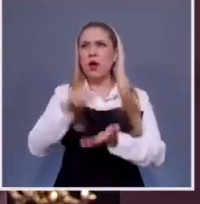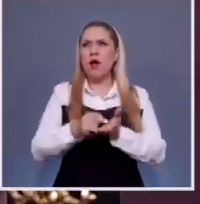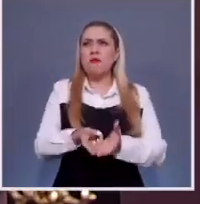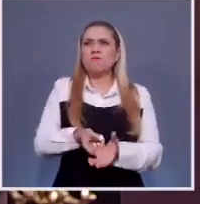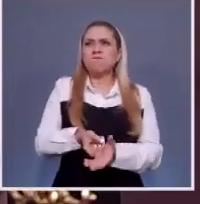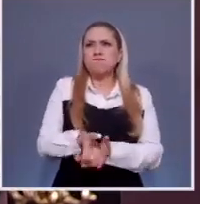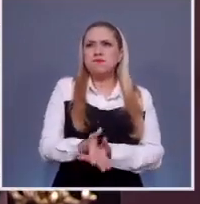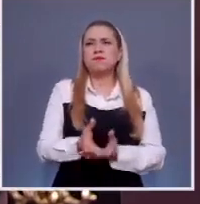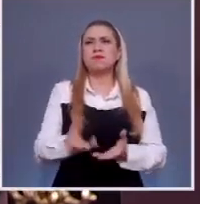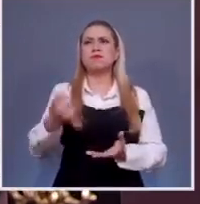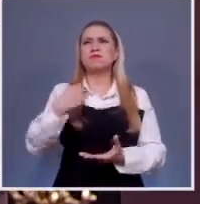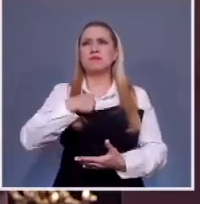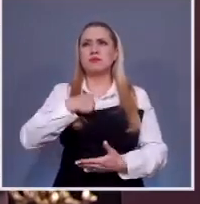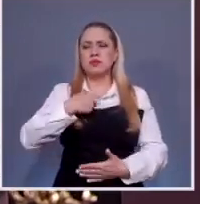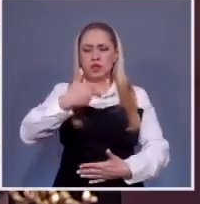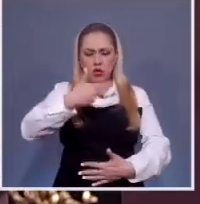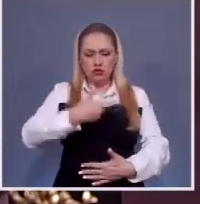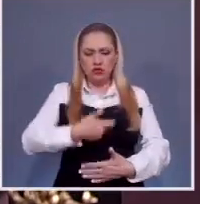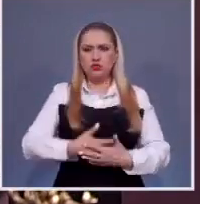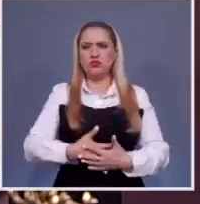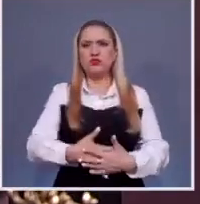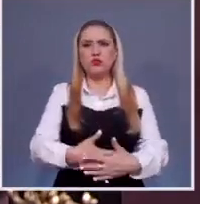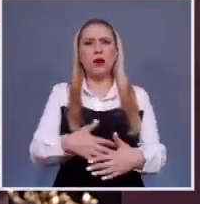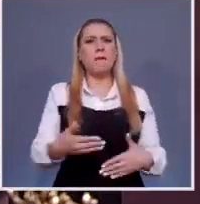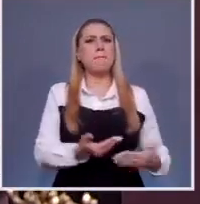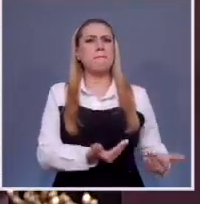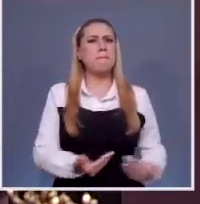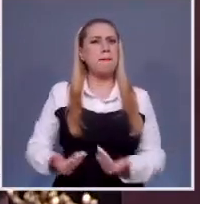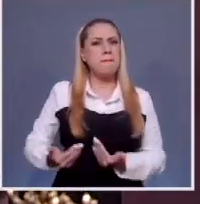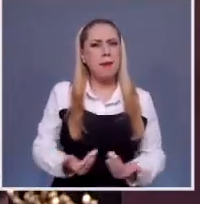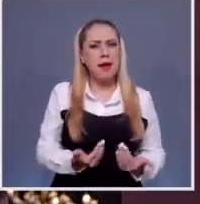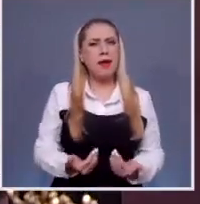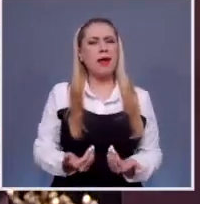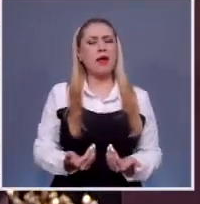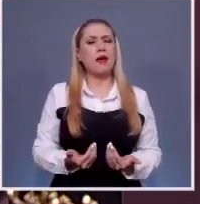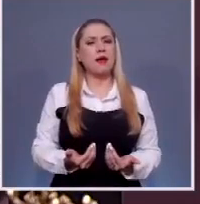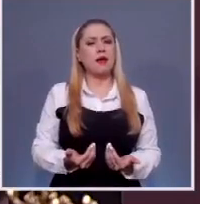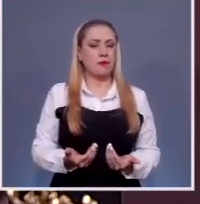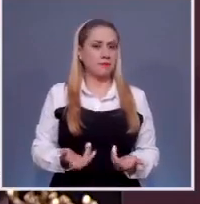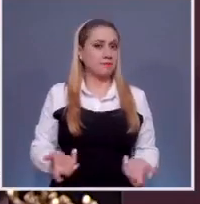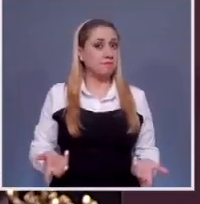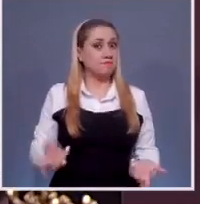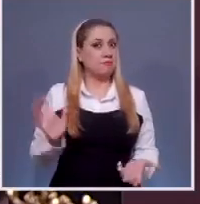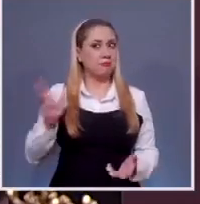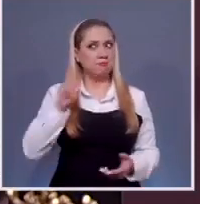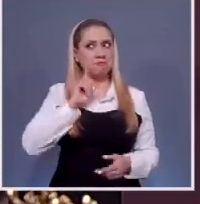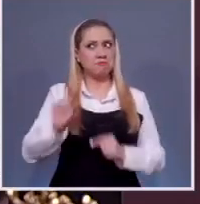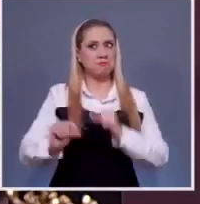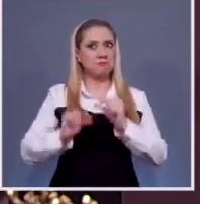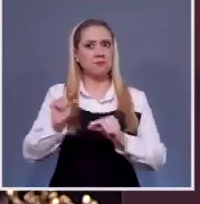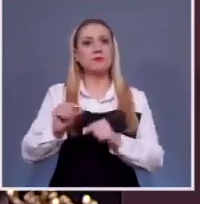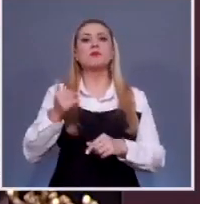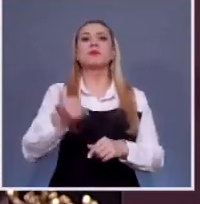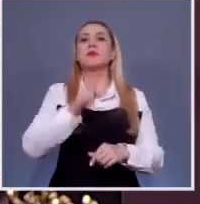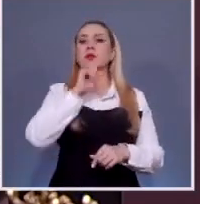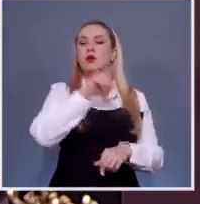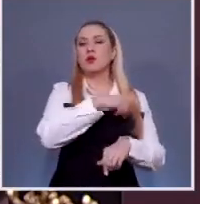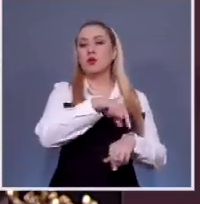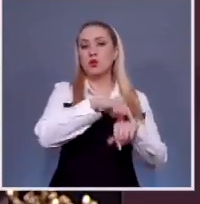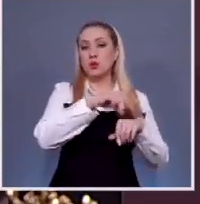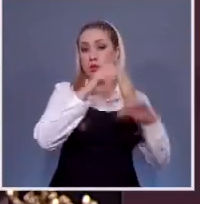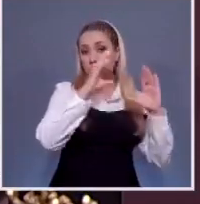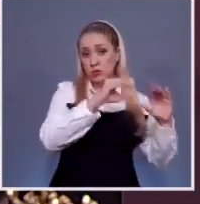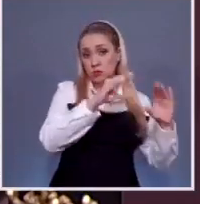Entonces, no solamente es la capacitación del personal médico, por supuesto, hay fenómenos que escapan de nuestras capacidades como